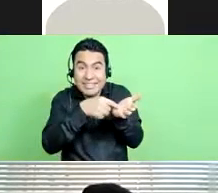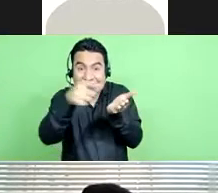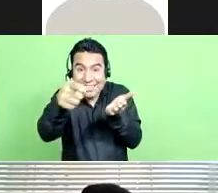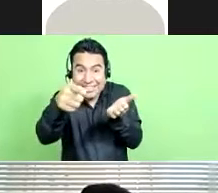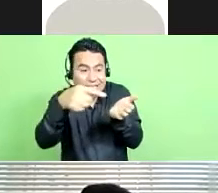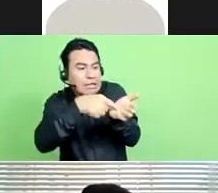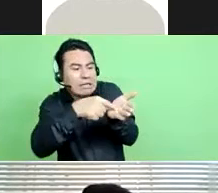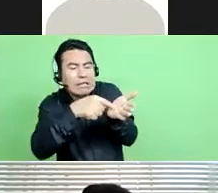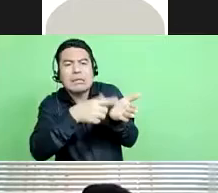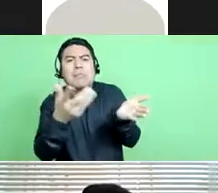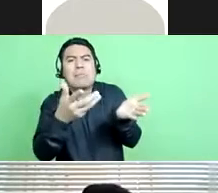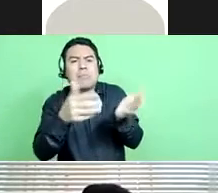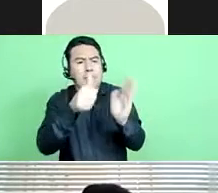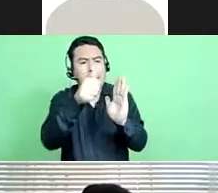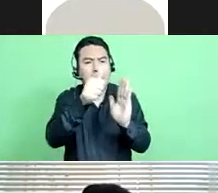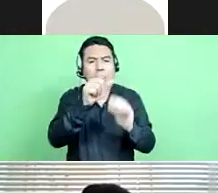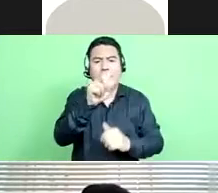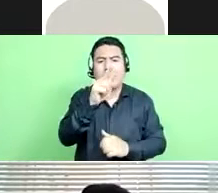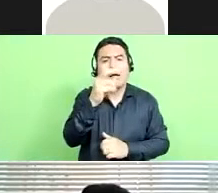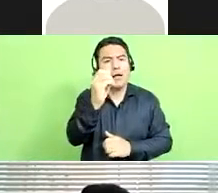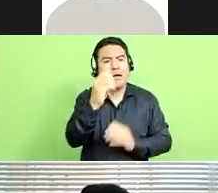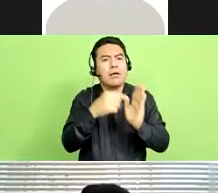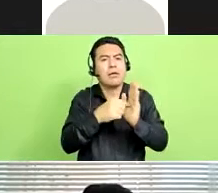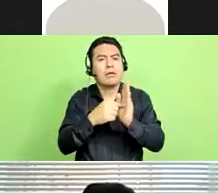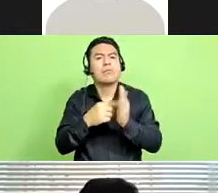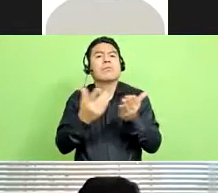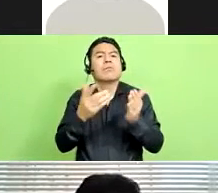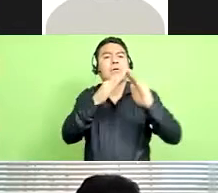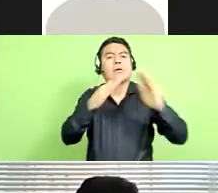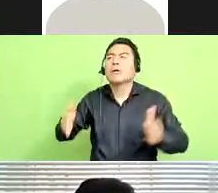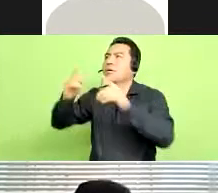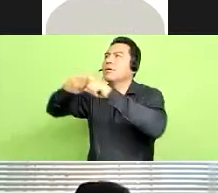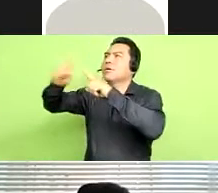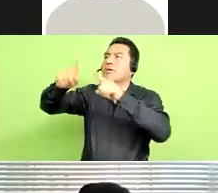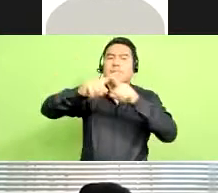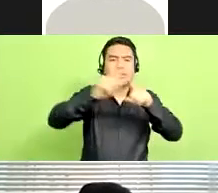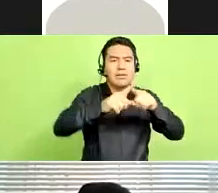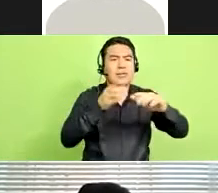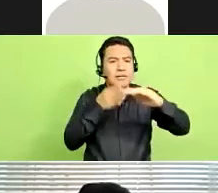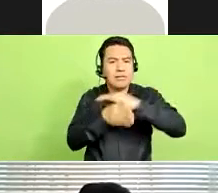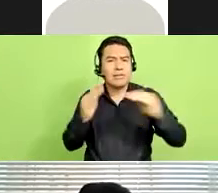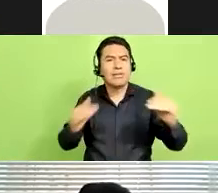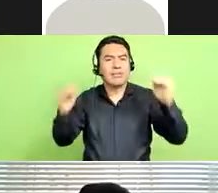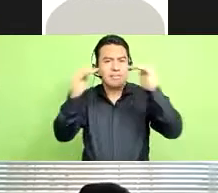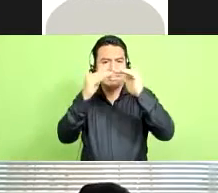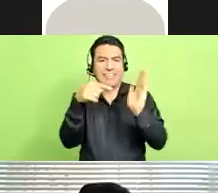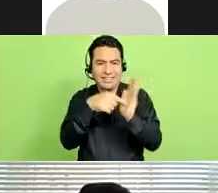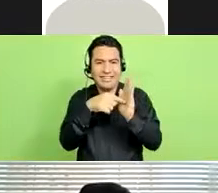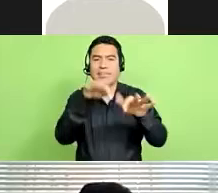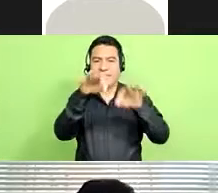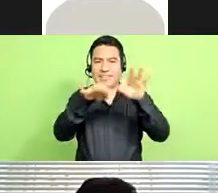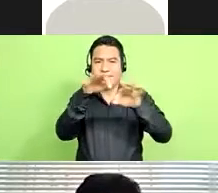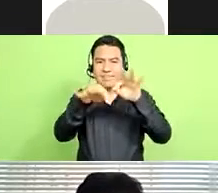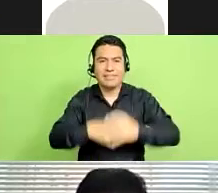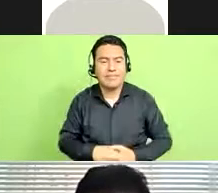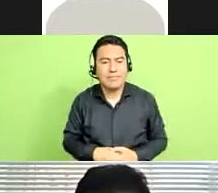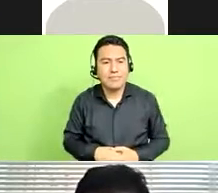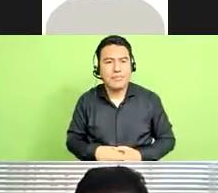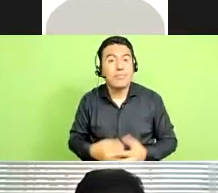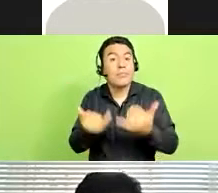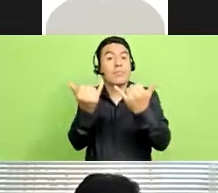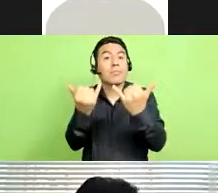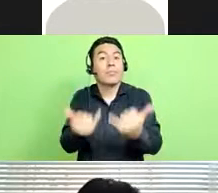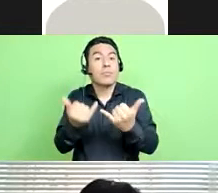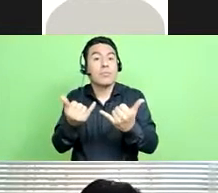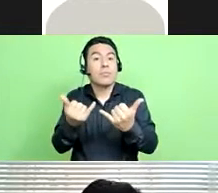norma técnica 120 accesibilidad universal en edificaciones dejamos con ustedes al